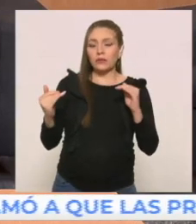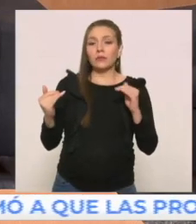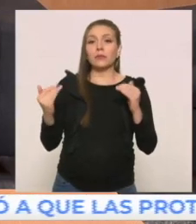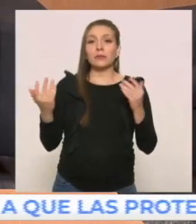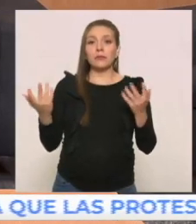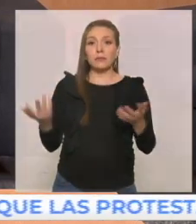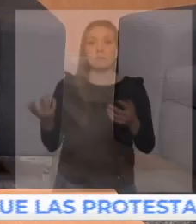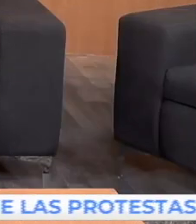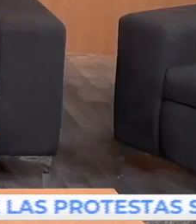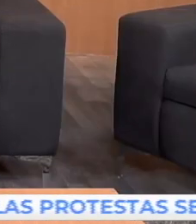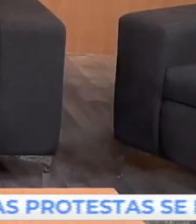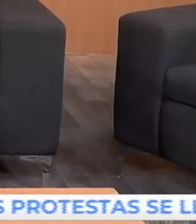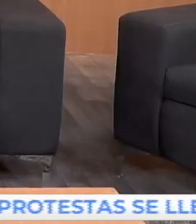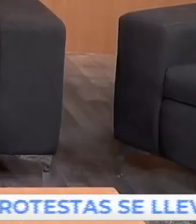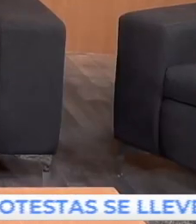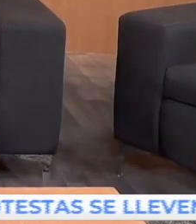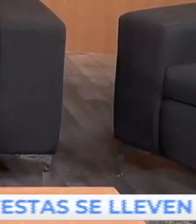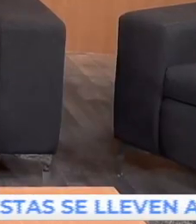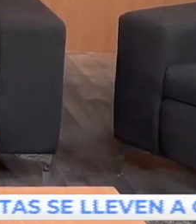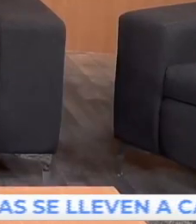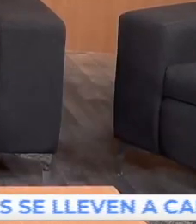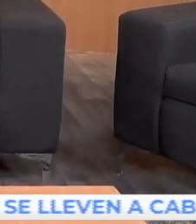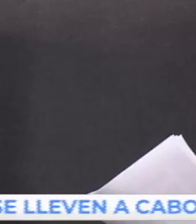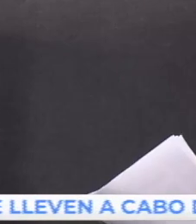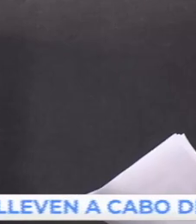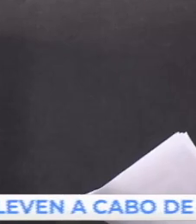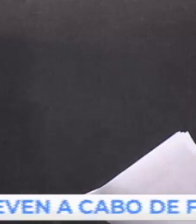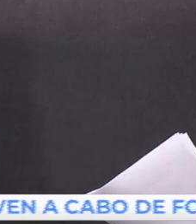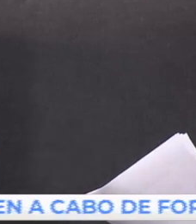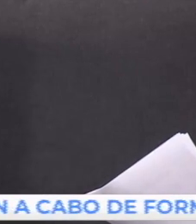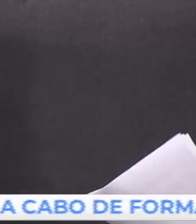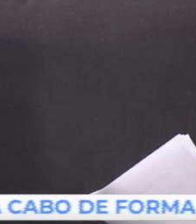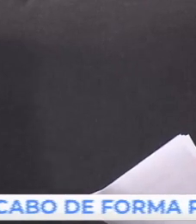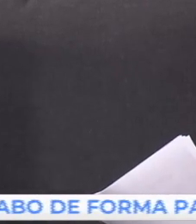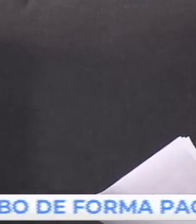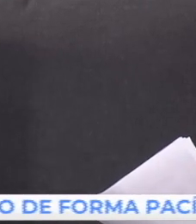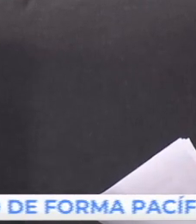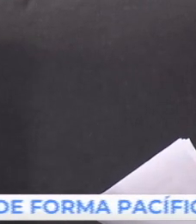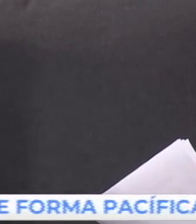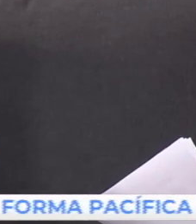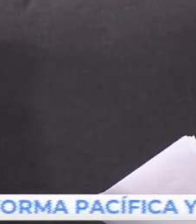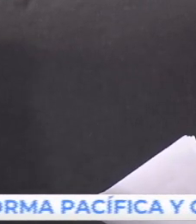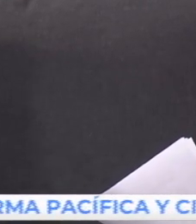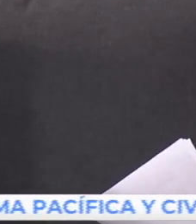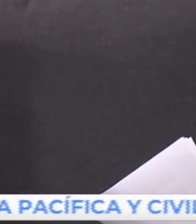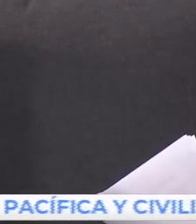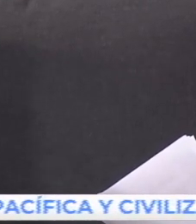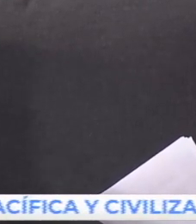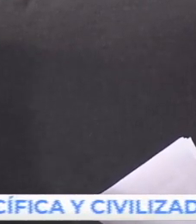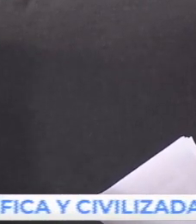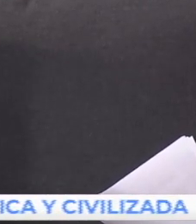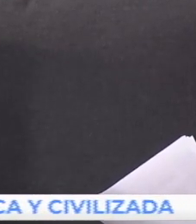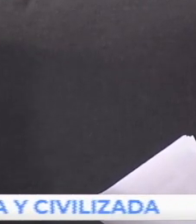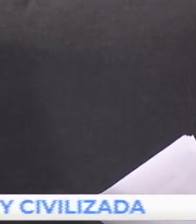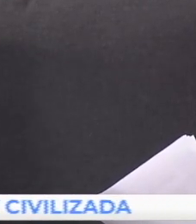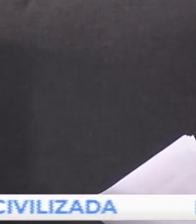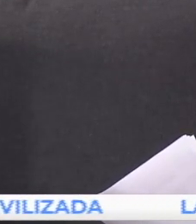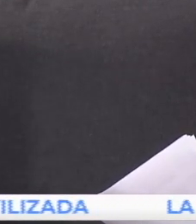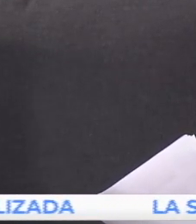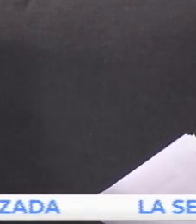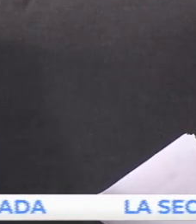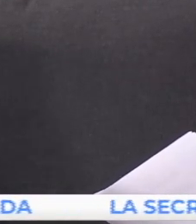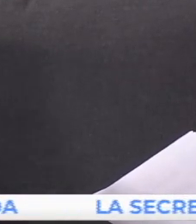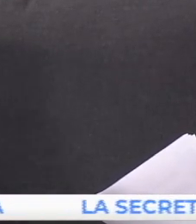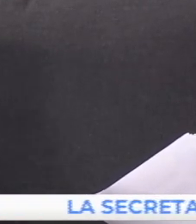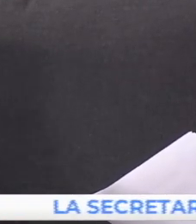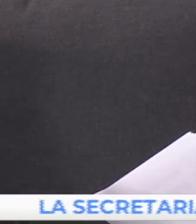lo que hacemos es promover que los hombres nos comprometamos de una manera activa con la igualdad a partir de varios